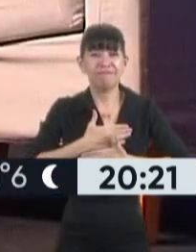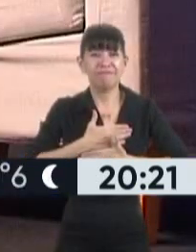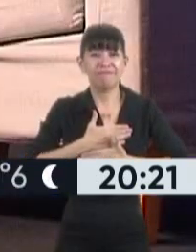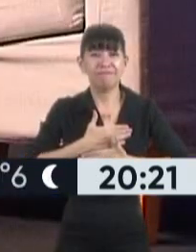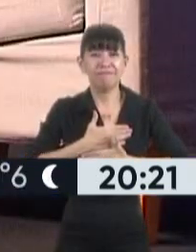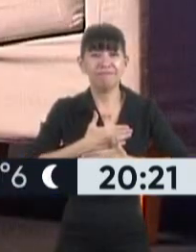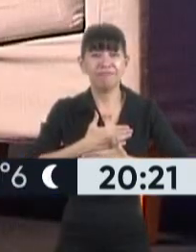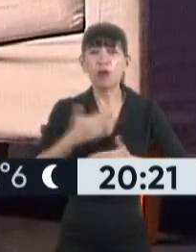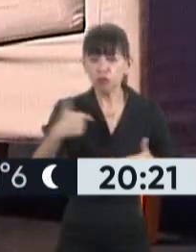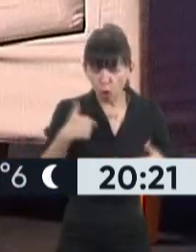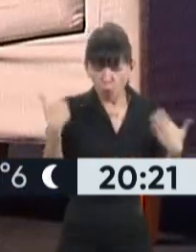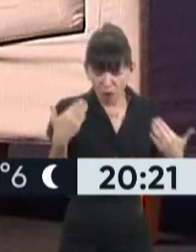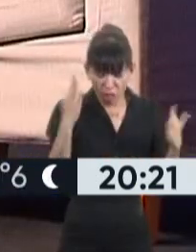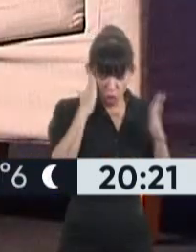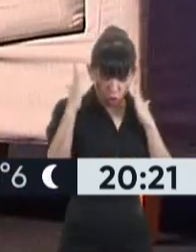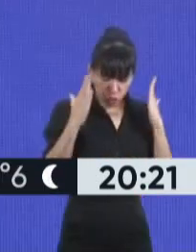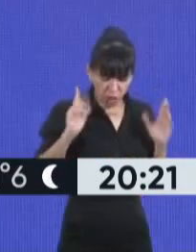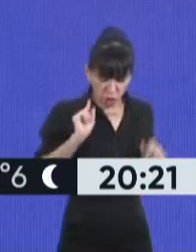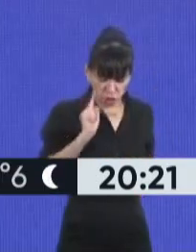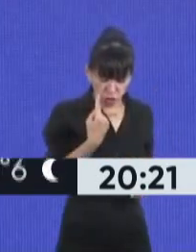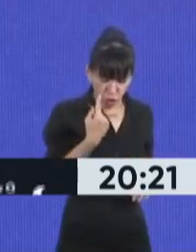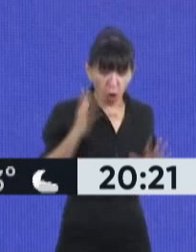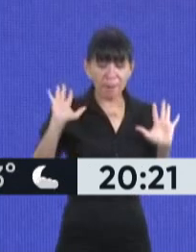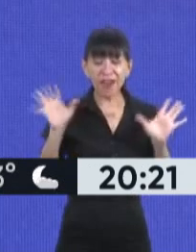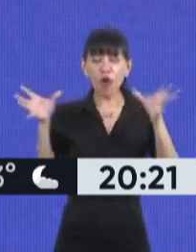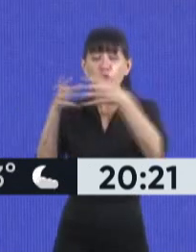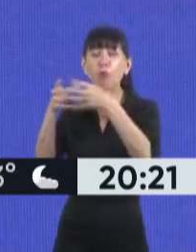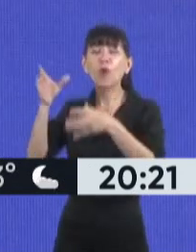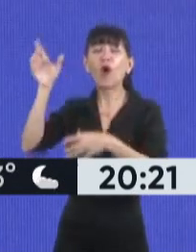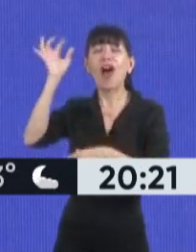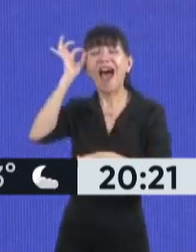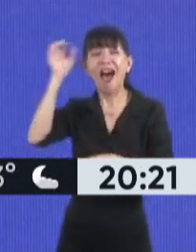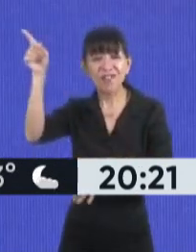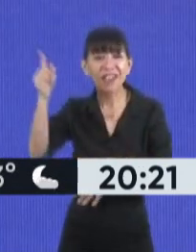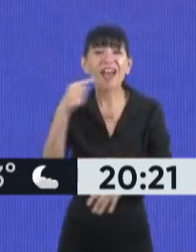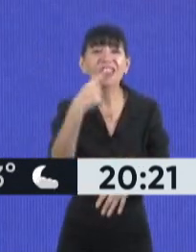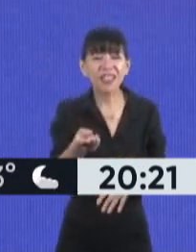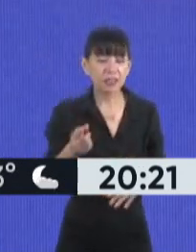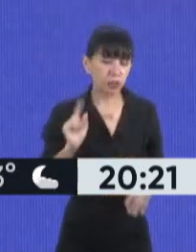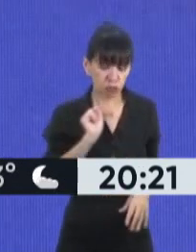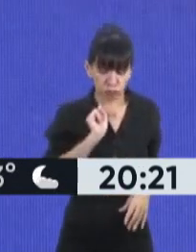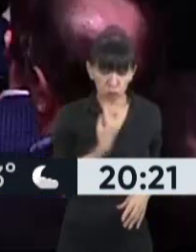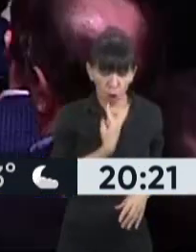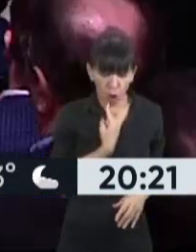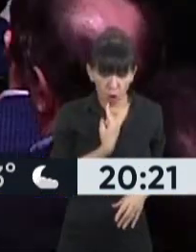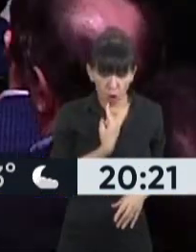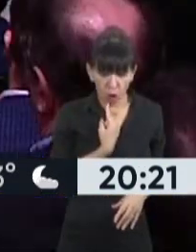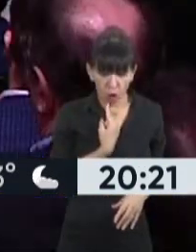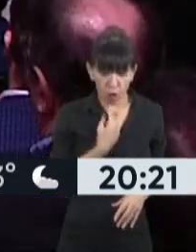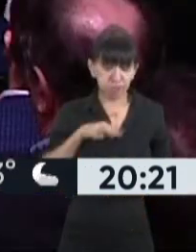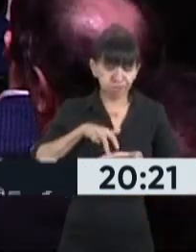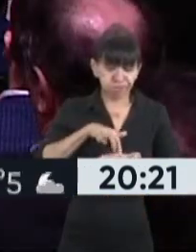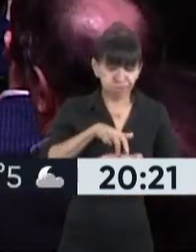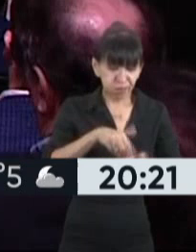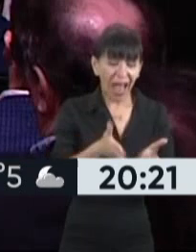puedo seguir solo con mi utopía, pero dicen los africanos que cuando uno camina solo, llega rápido. Pero cuando